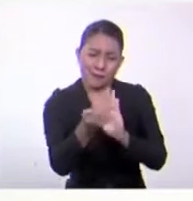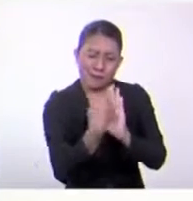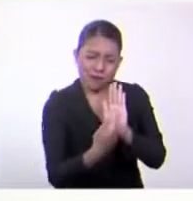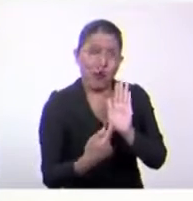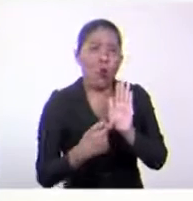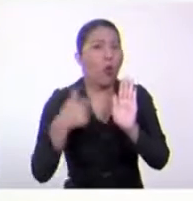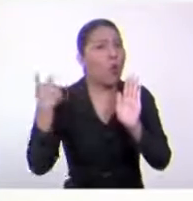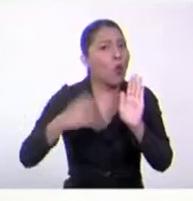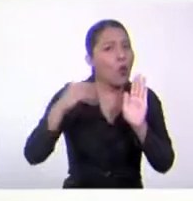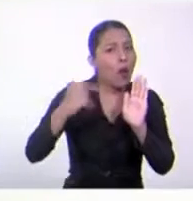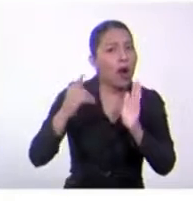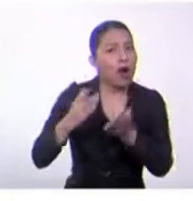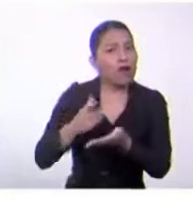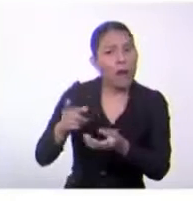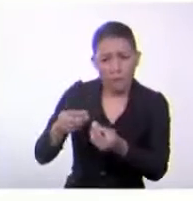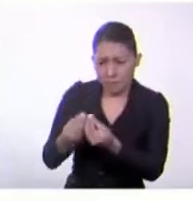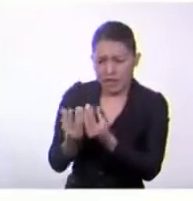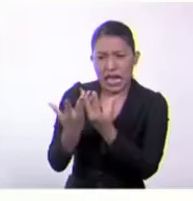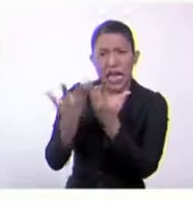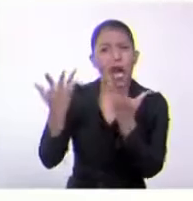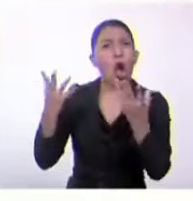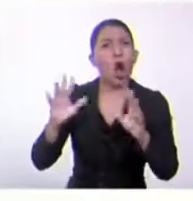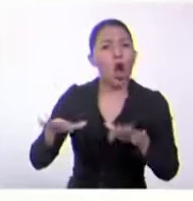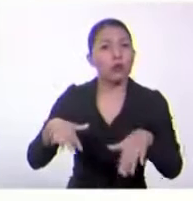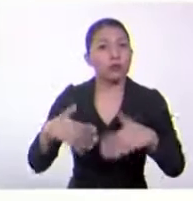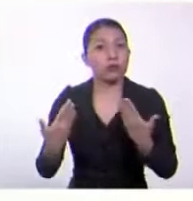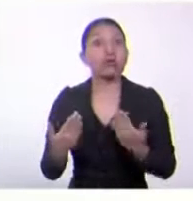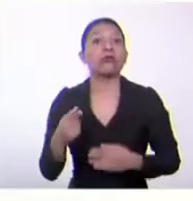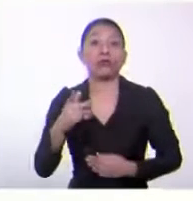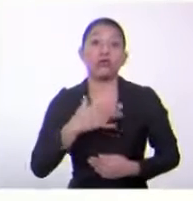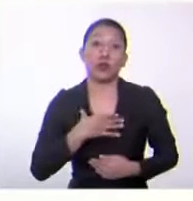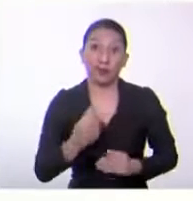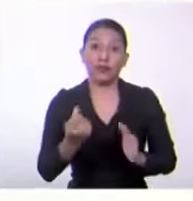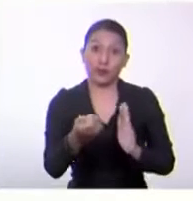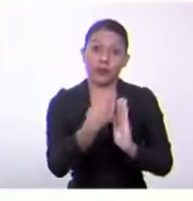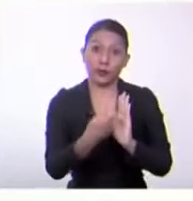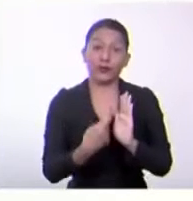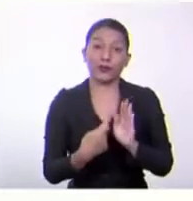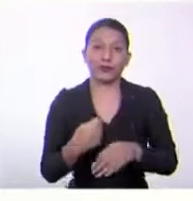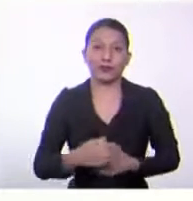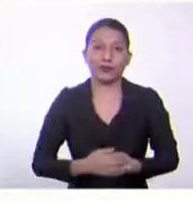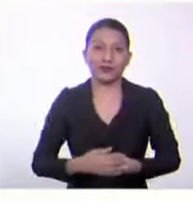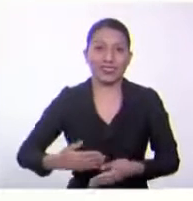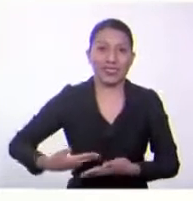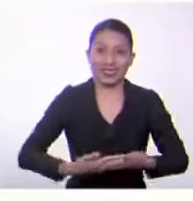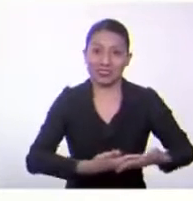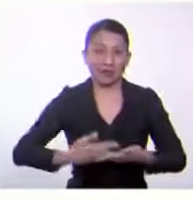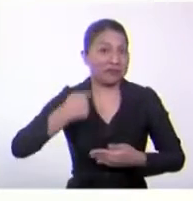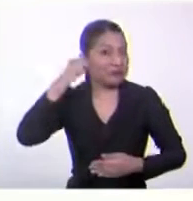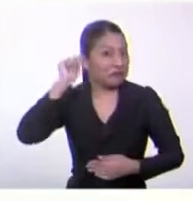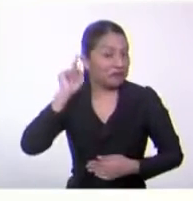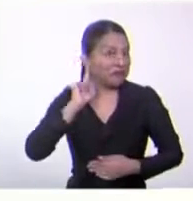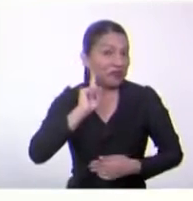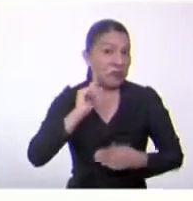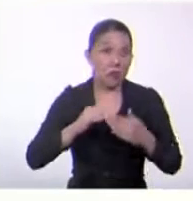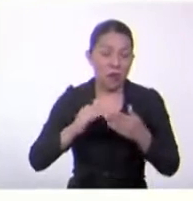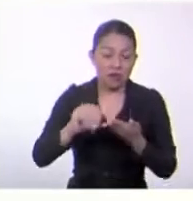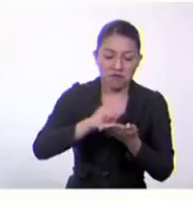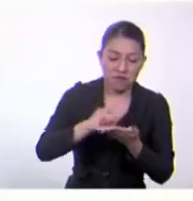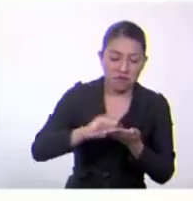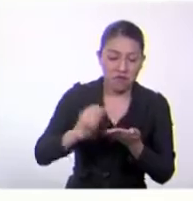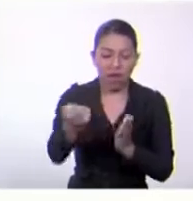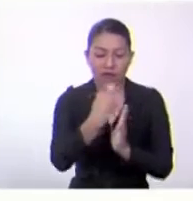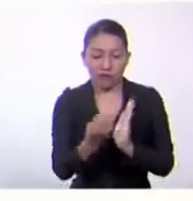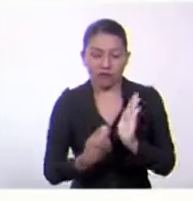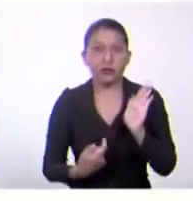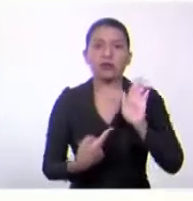sus adaptaciones. Parece que le gustaba dibujar mucho. Sus hijos también le ayudaron. Muchos